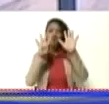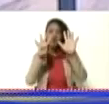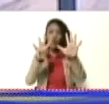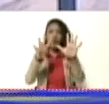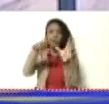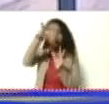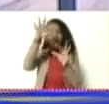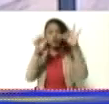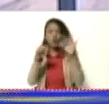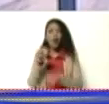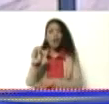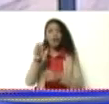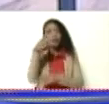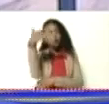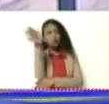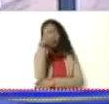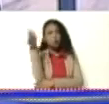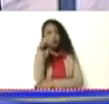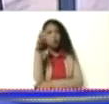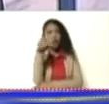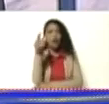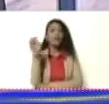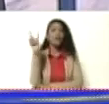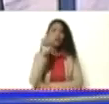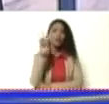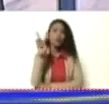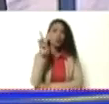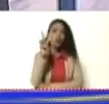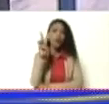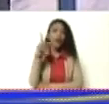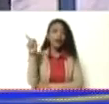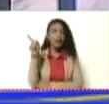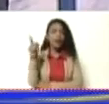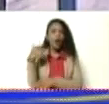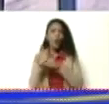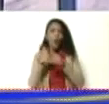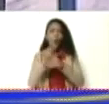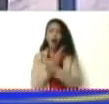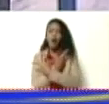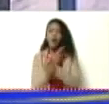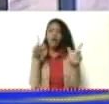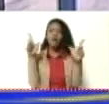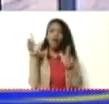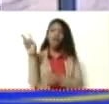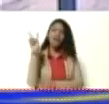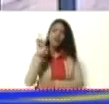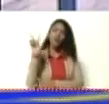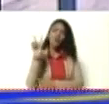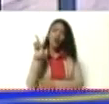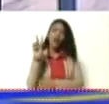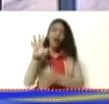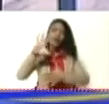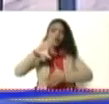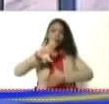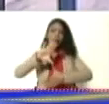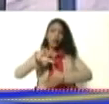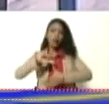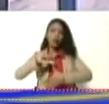la bandera tricolor, que es el estandarte de la libertad de Venezuela y de América del